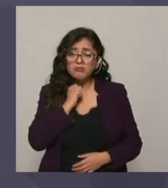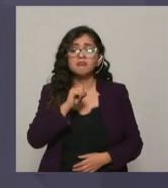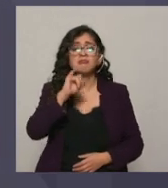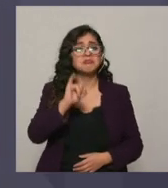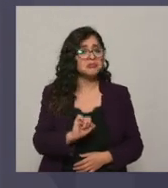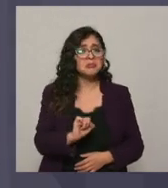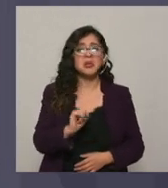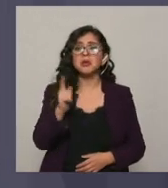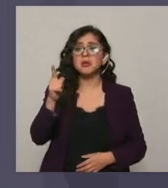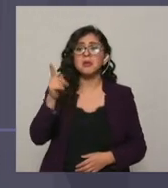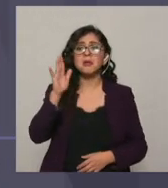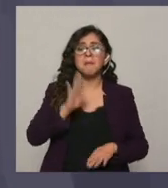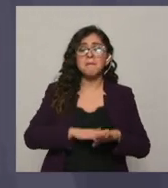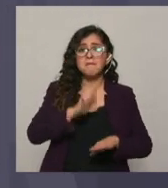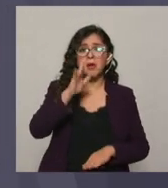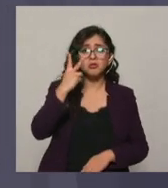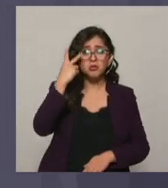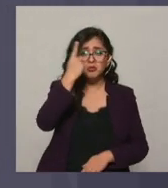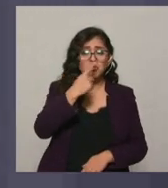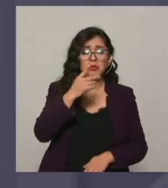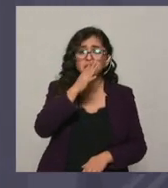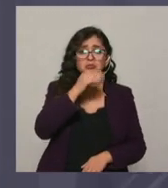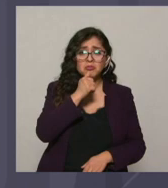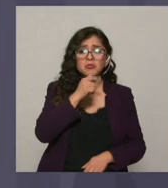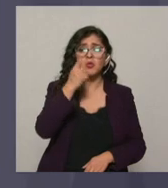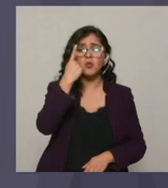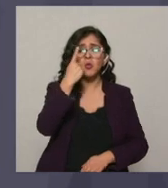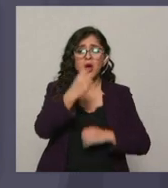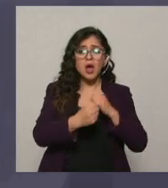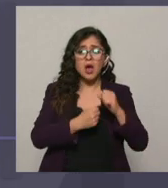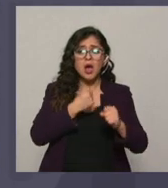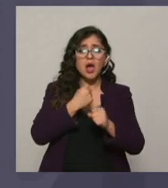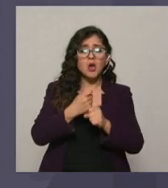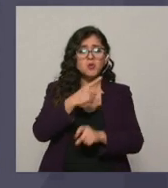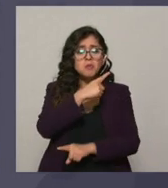2 horas. Prófugo durante más de año y medio.